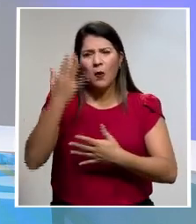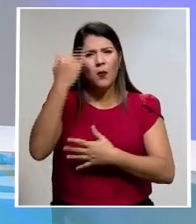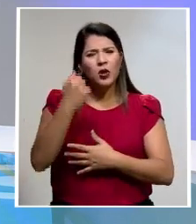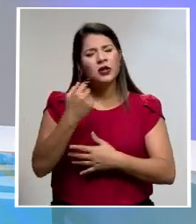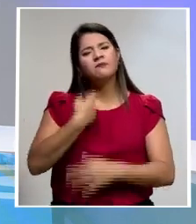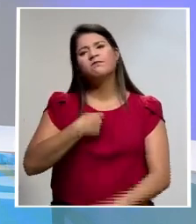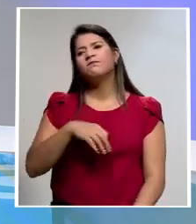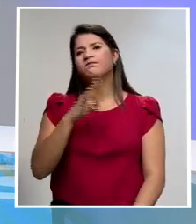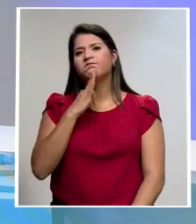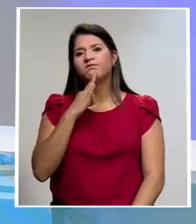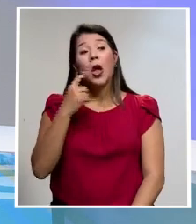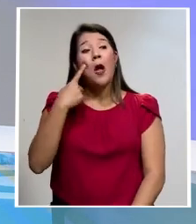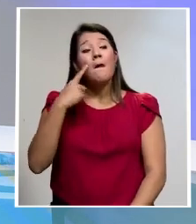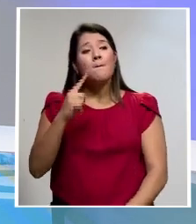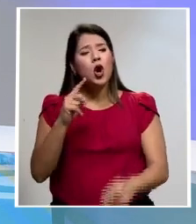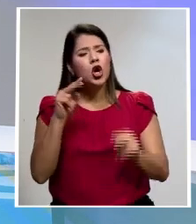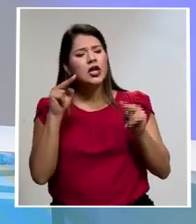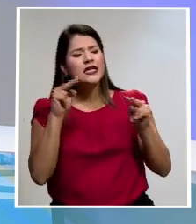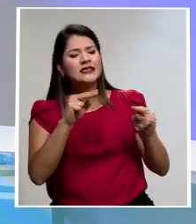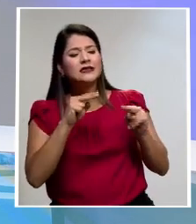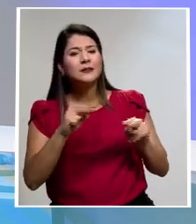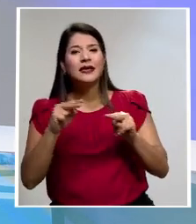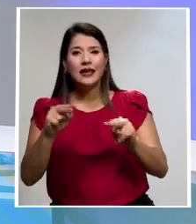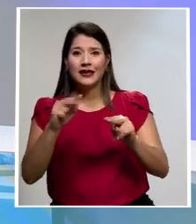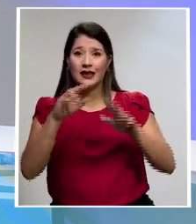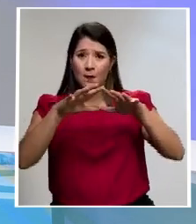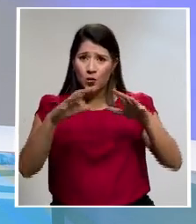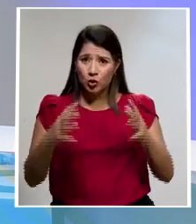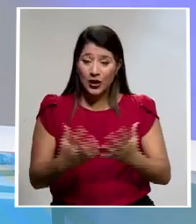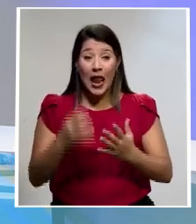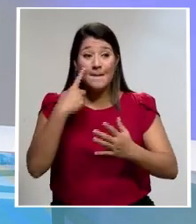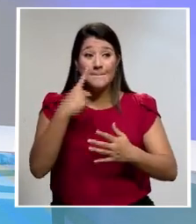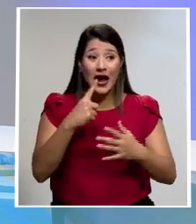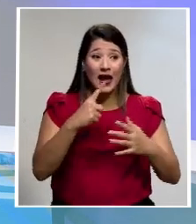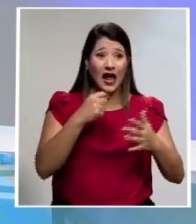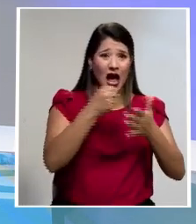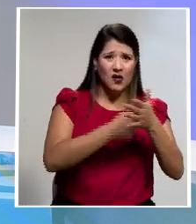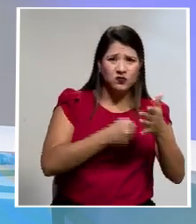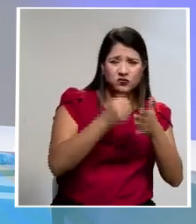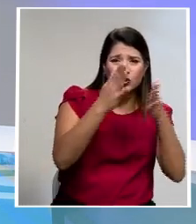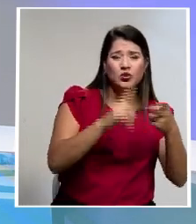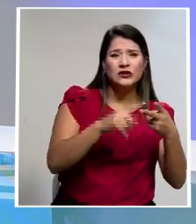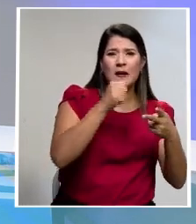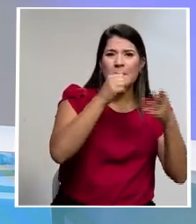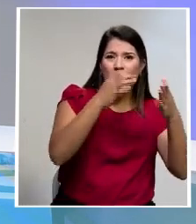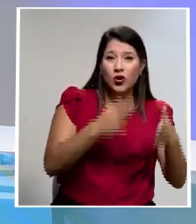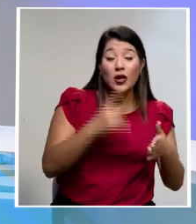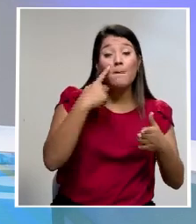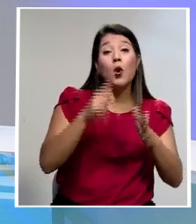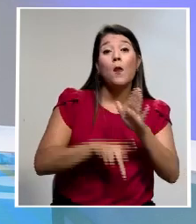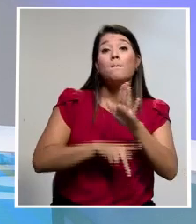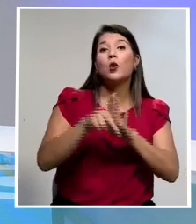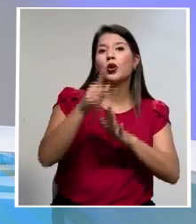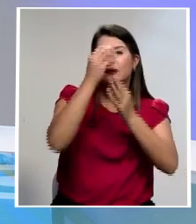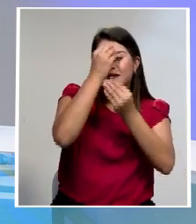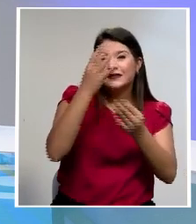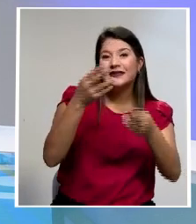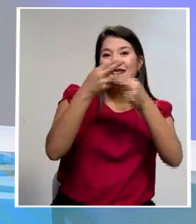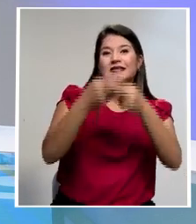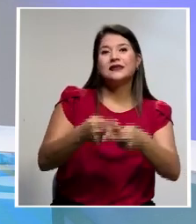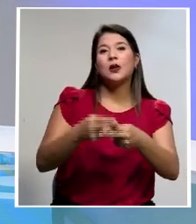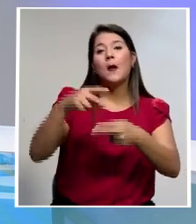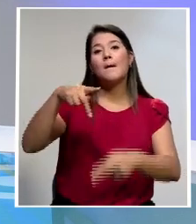el espionaje mundial a activistas, periodistas y políticos a través del programa informático conocido